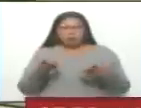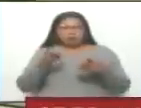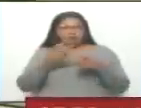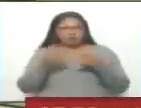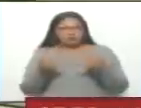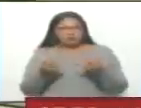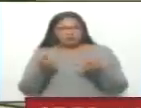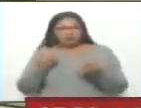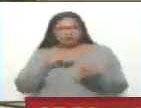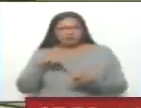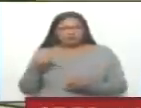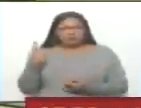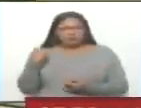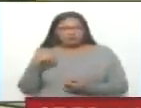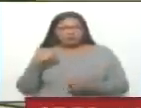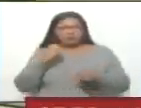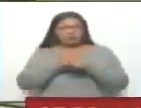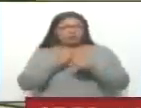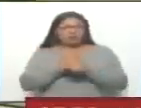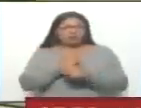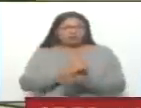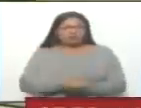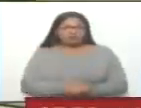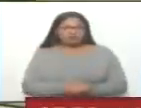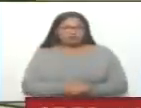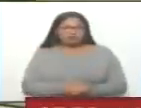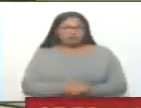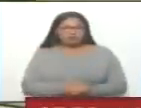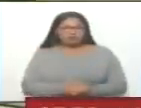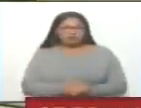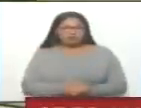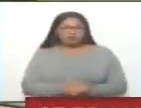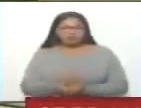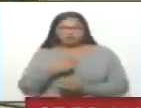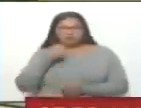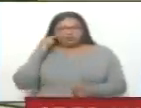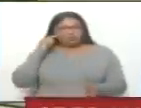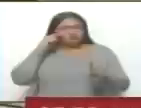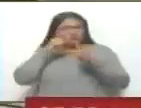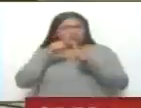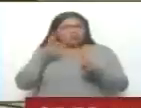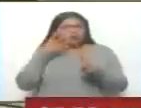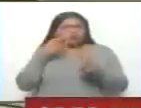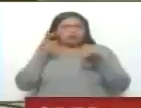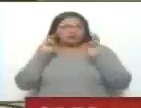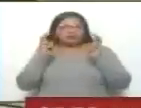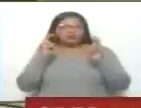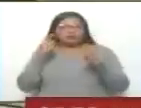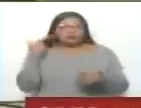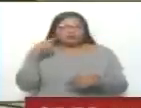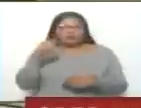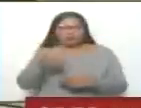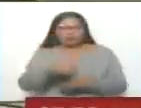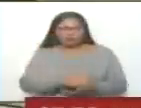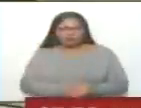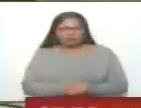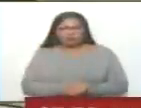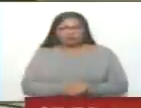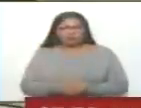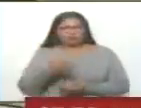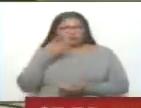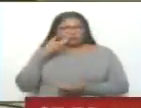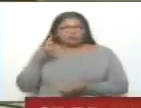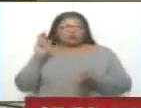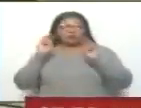podría tener el trabajador. Sin embargo, nosotros hemos apuntado, por ejemplo, el tema del transporte. El tema del